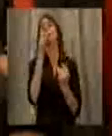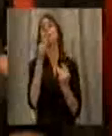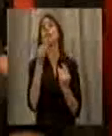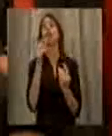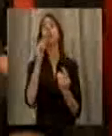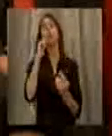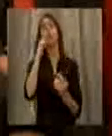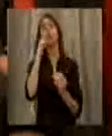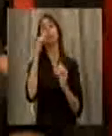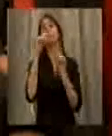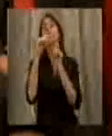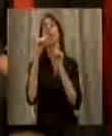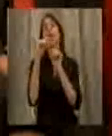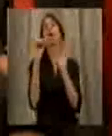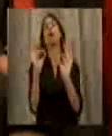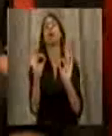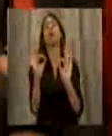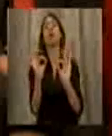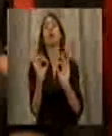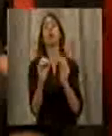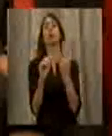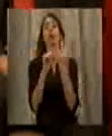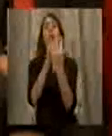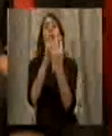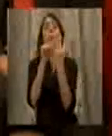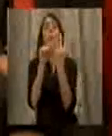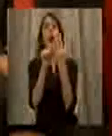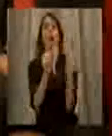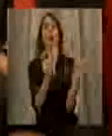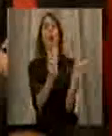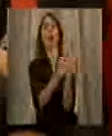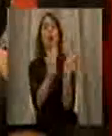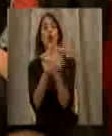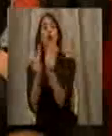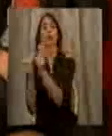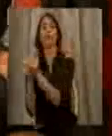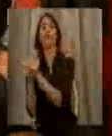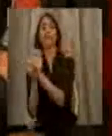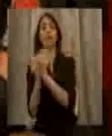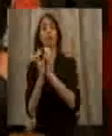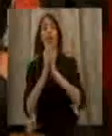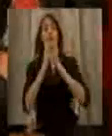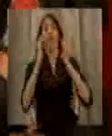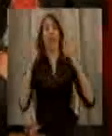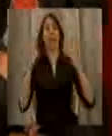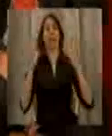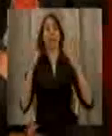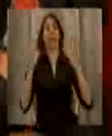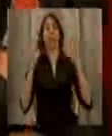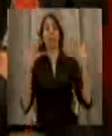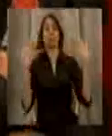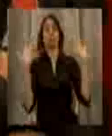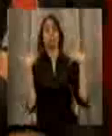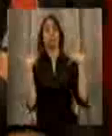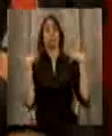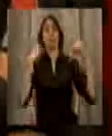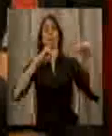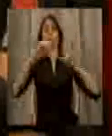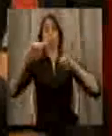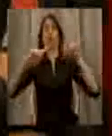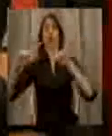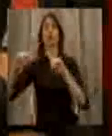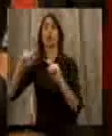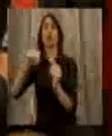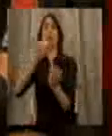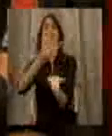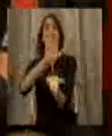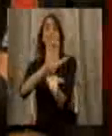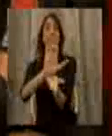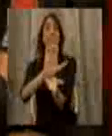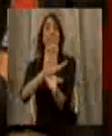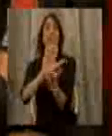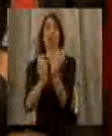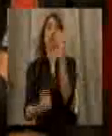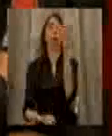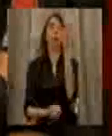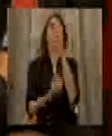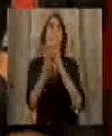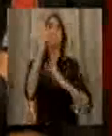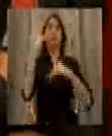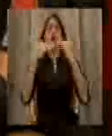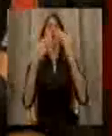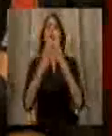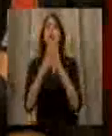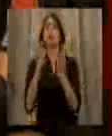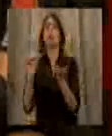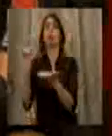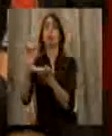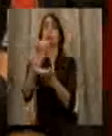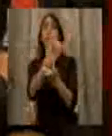más apropiado, son cuatro consejos macro coordinadores. Hoy día el Estado moderno, un Estado que está lleno de instancias